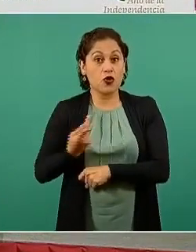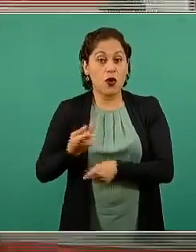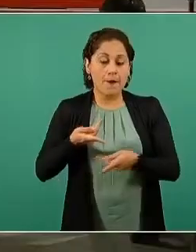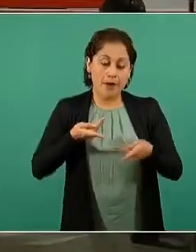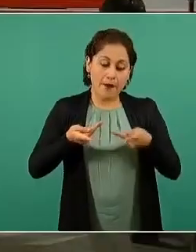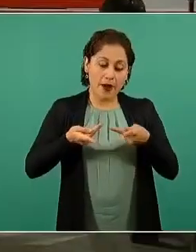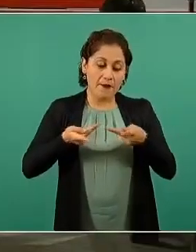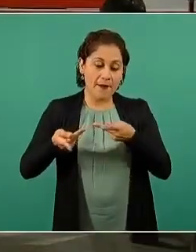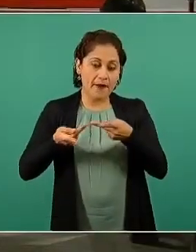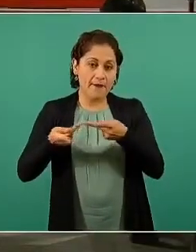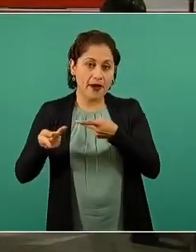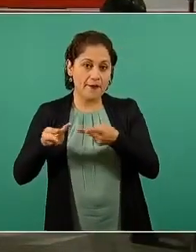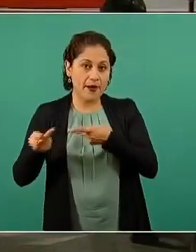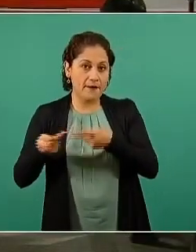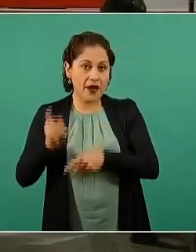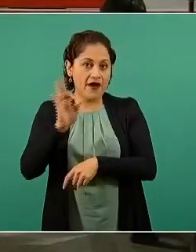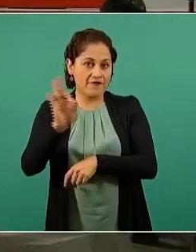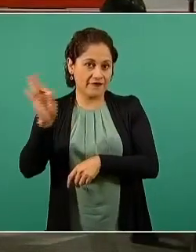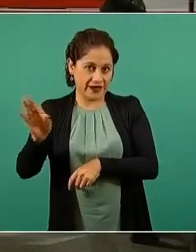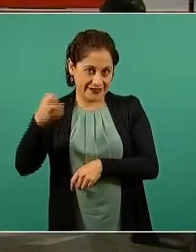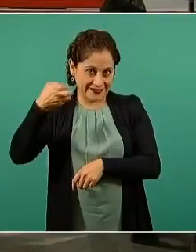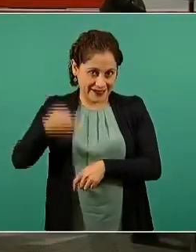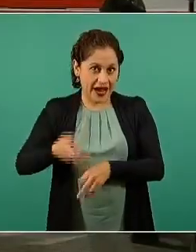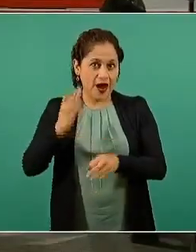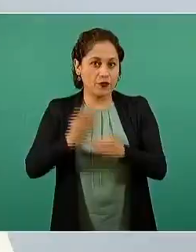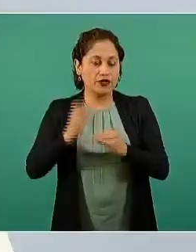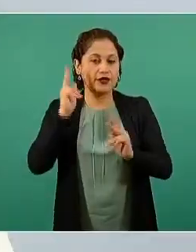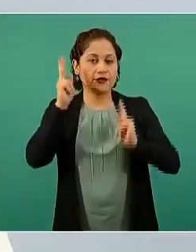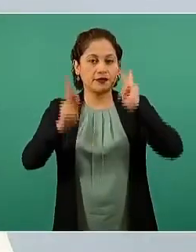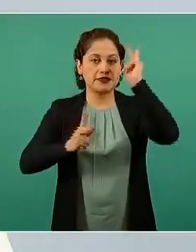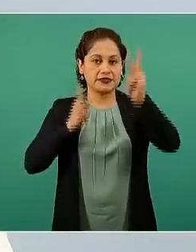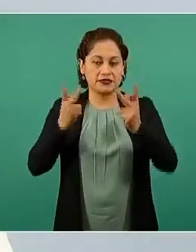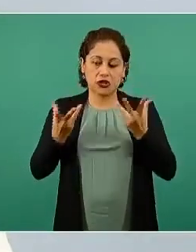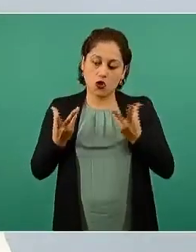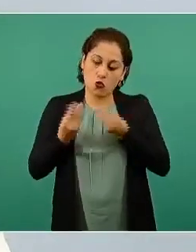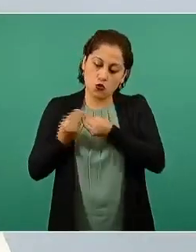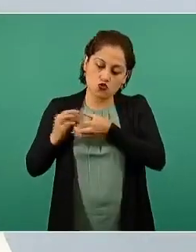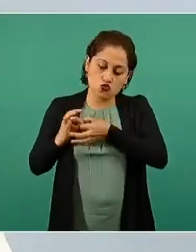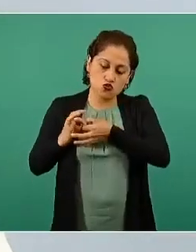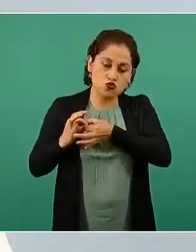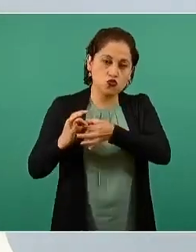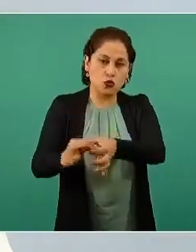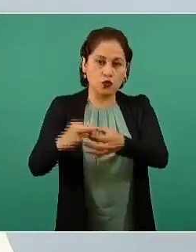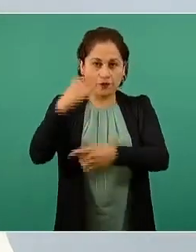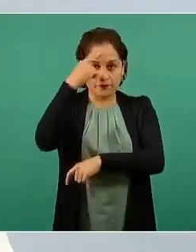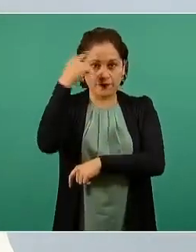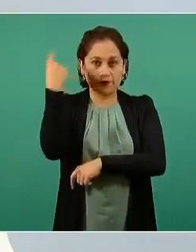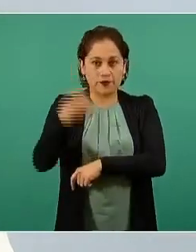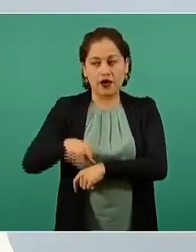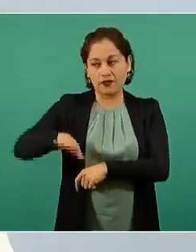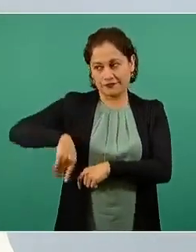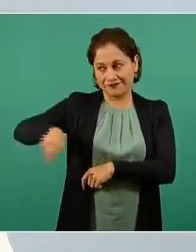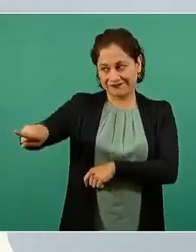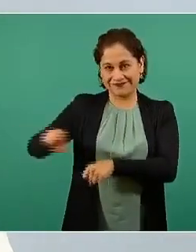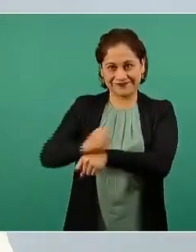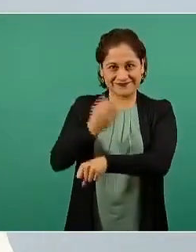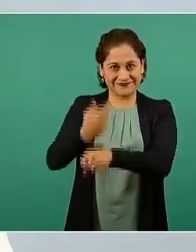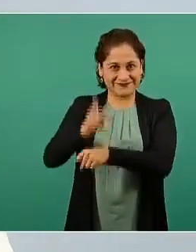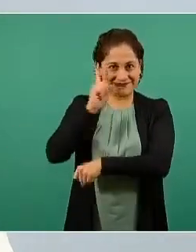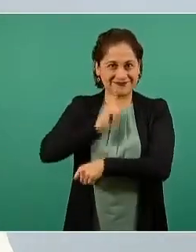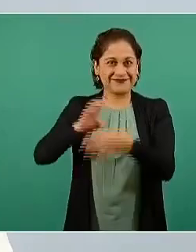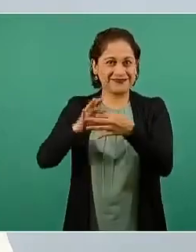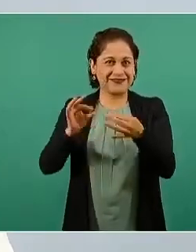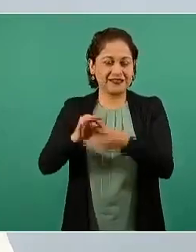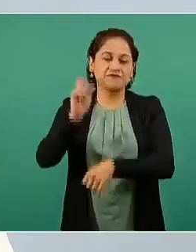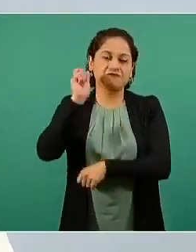esta visita y este trabajo conjunto para que, como bien dijo la ministra, trascienda la pandemia y vaya mucho más